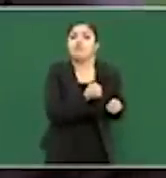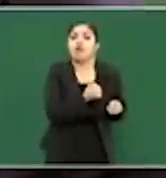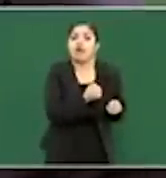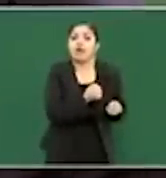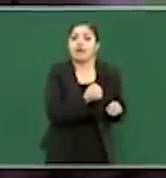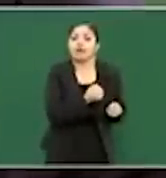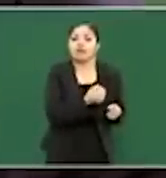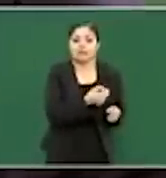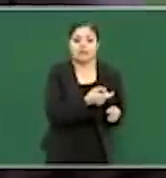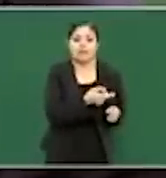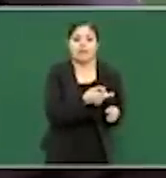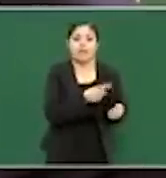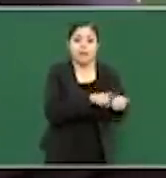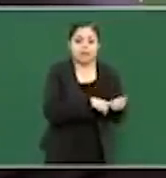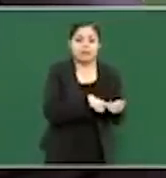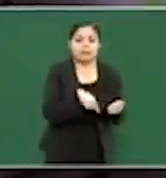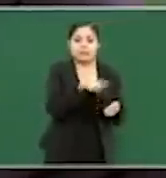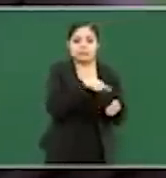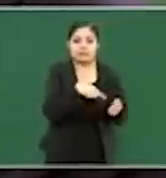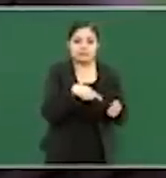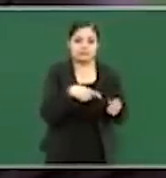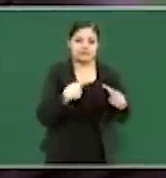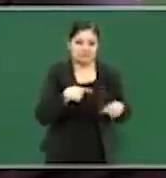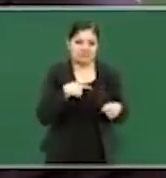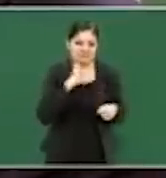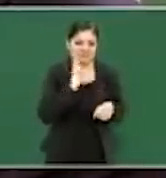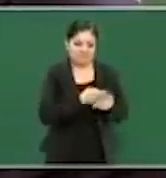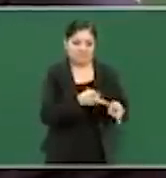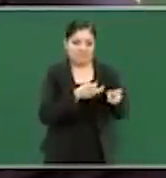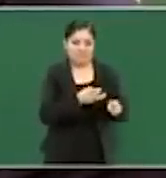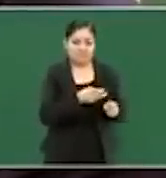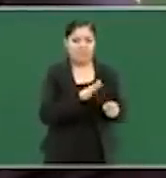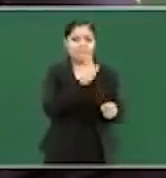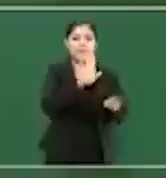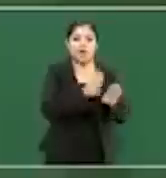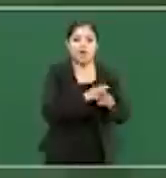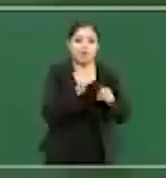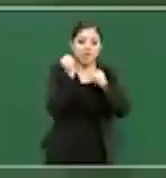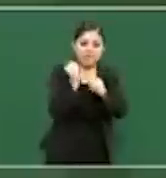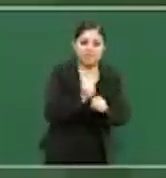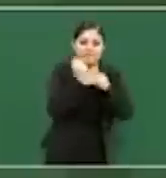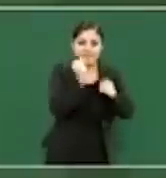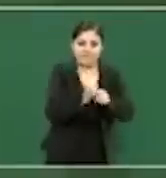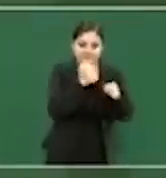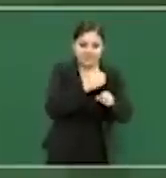preparaba el terreno, se hacía una especie de zanja,